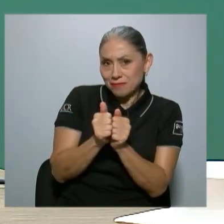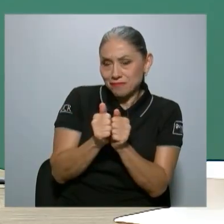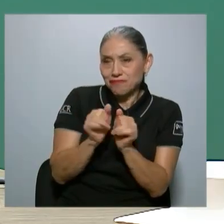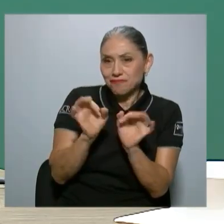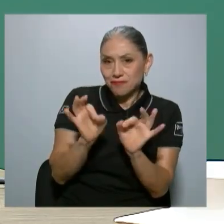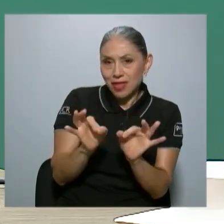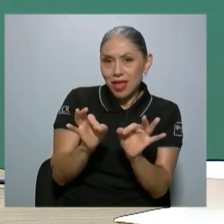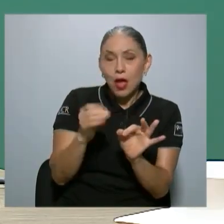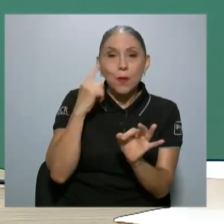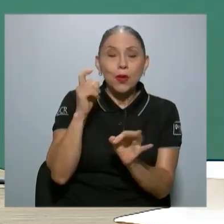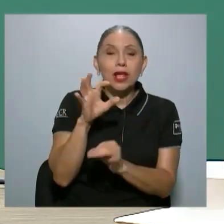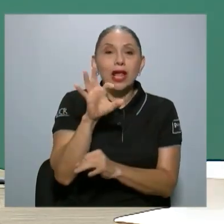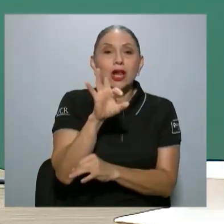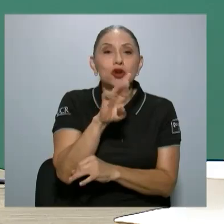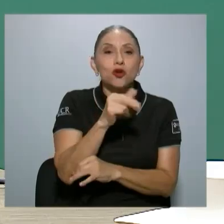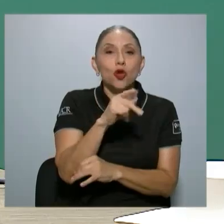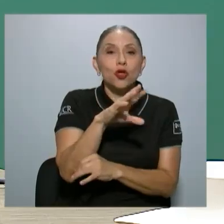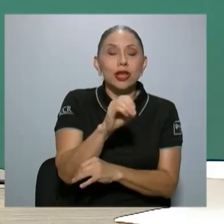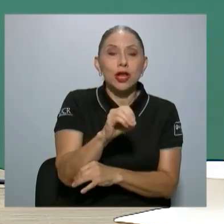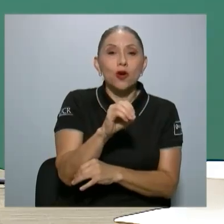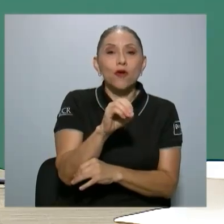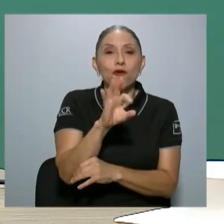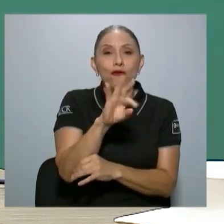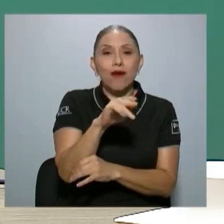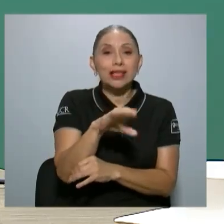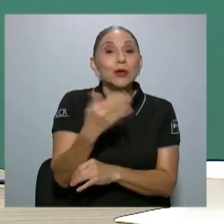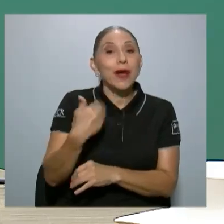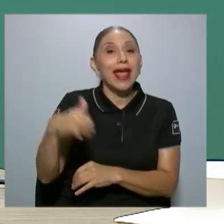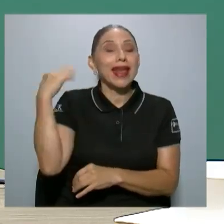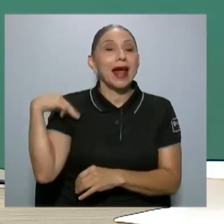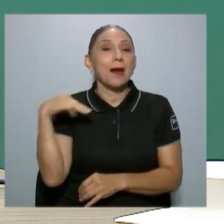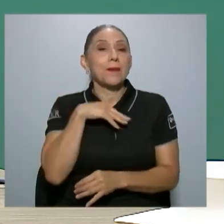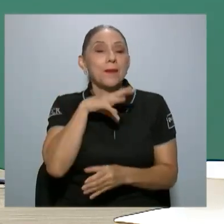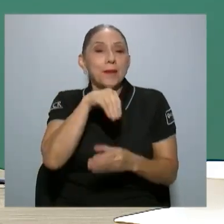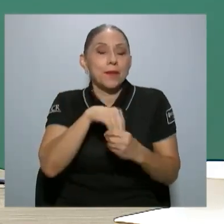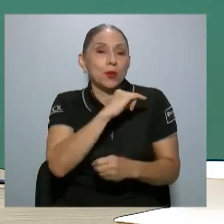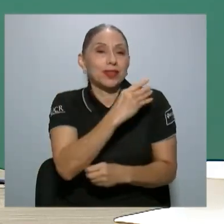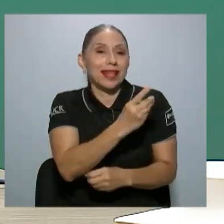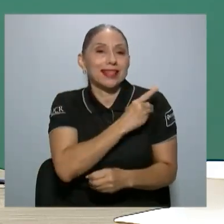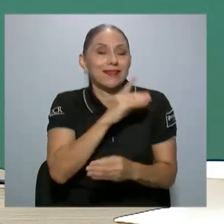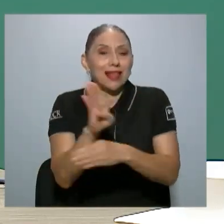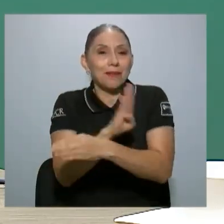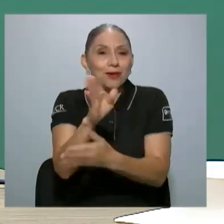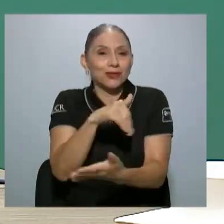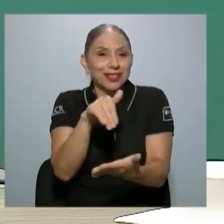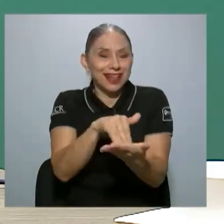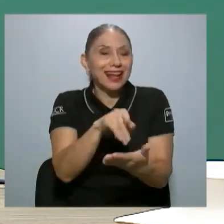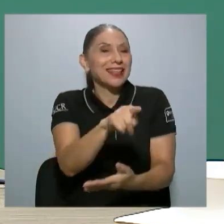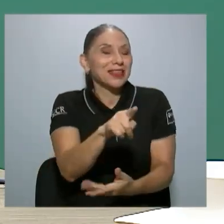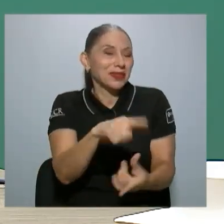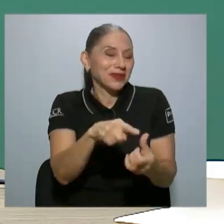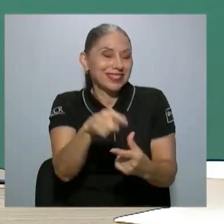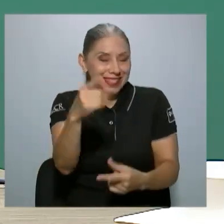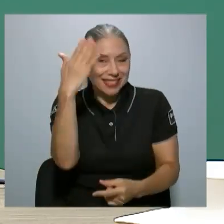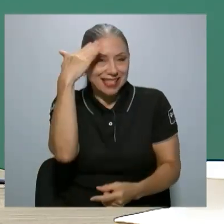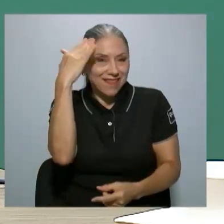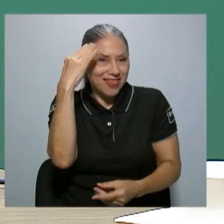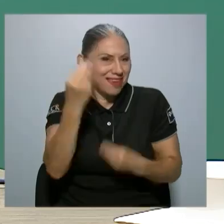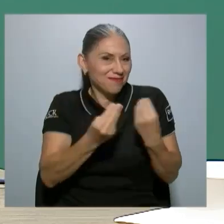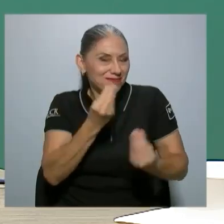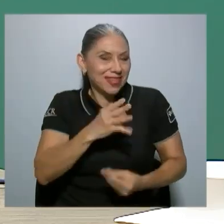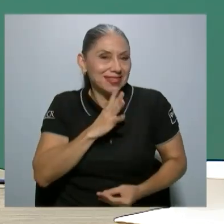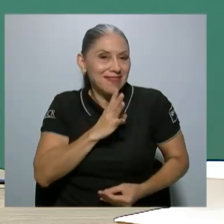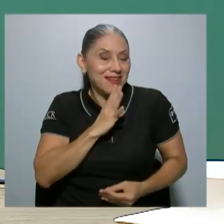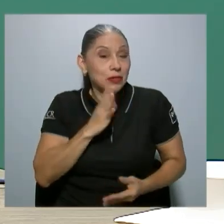Facio era miembro de la Junta Directiva del Banco Central, de manera que él sabía de qué estaba hablando, y posiblemente